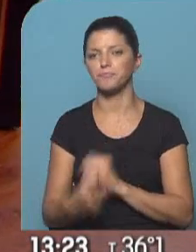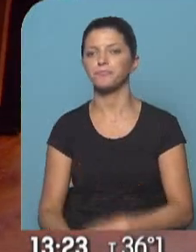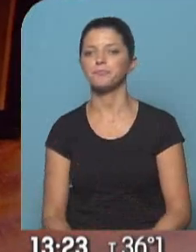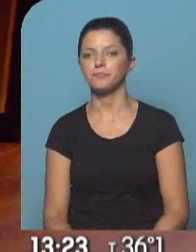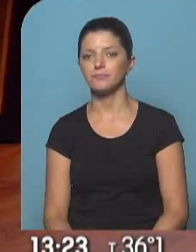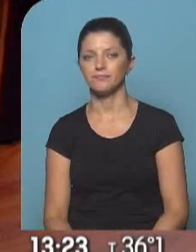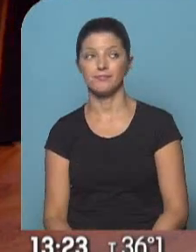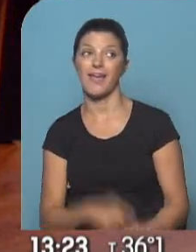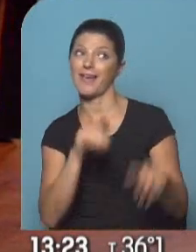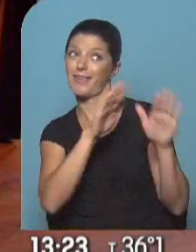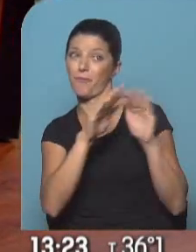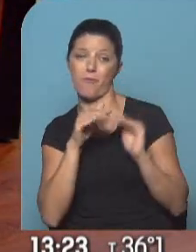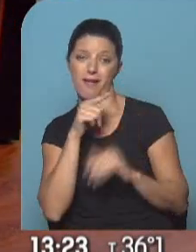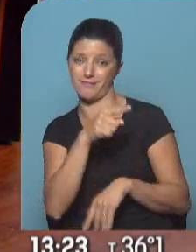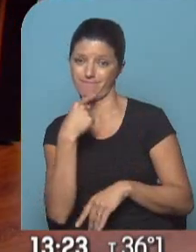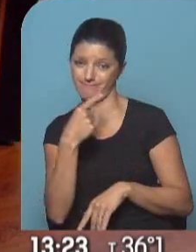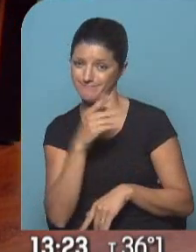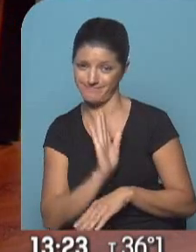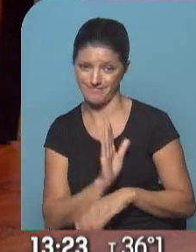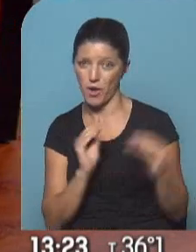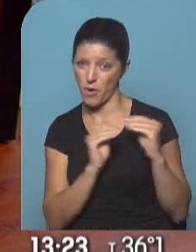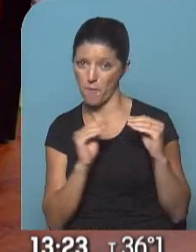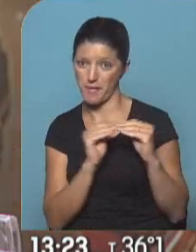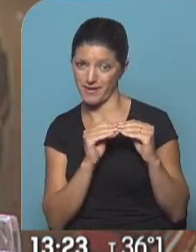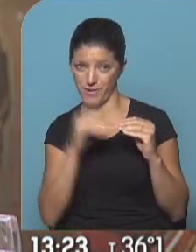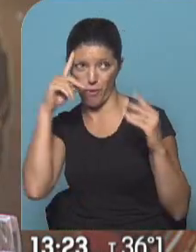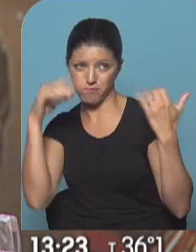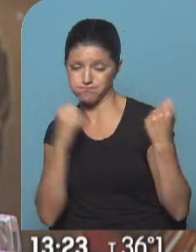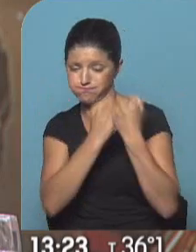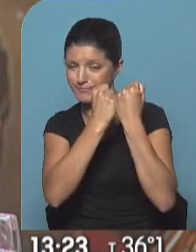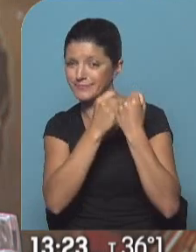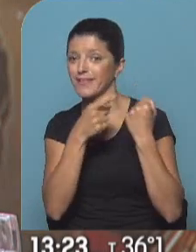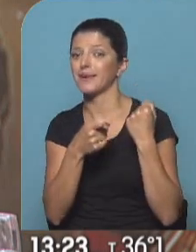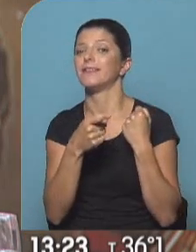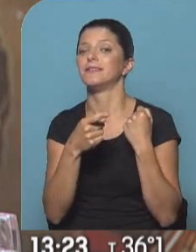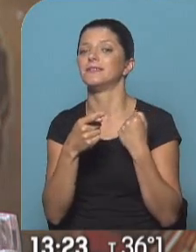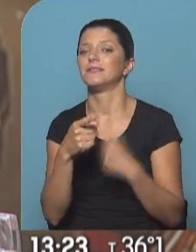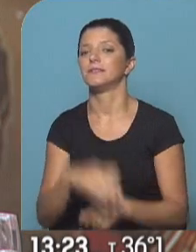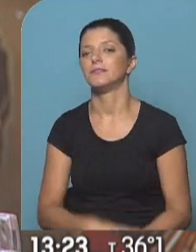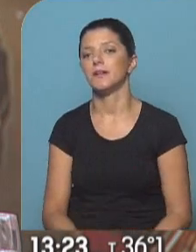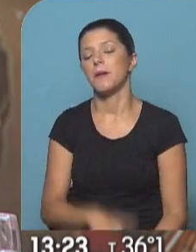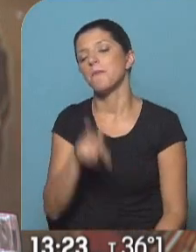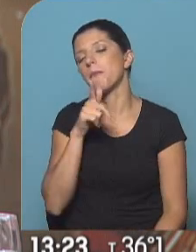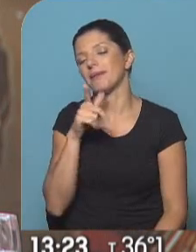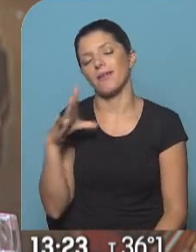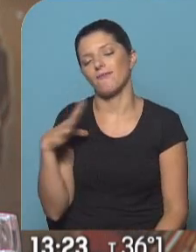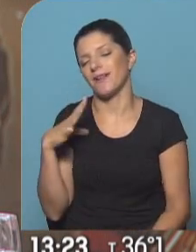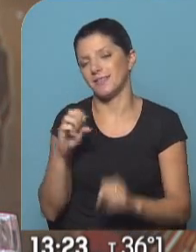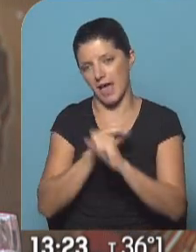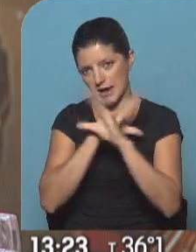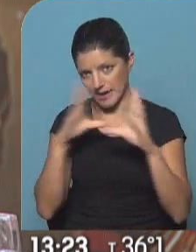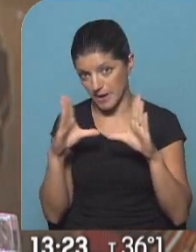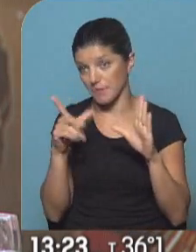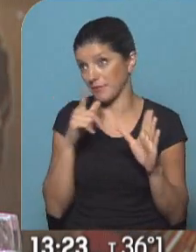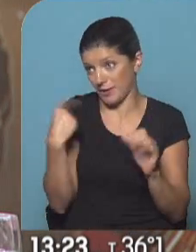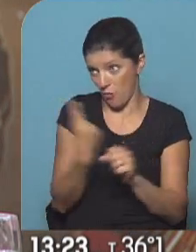enfoque que le está dando José, digamos, acá. Pero lo que me parece que habría que dilucidar, y no, yo creo que no estamos en condiciones